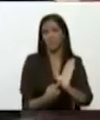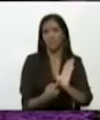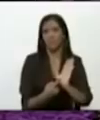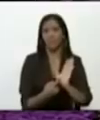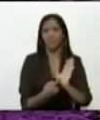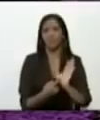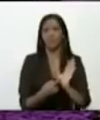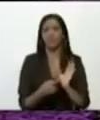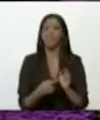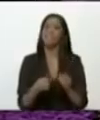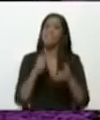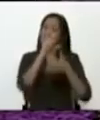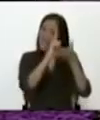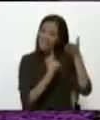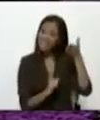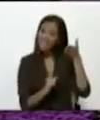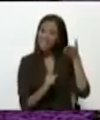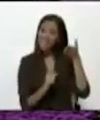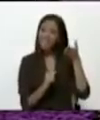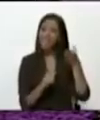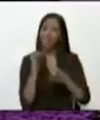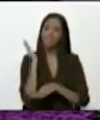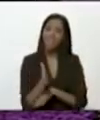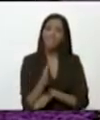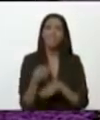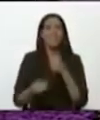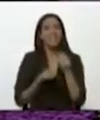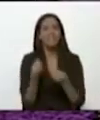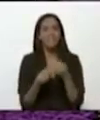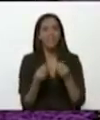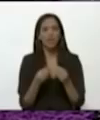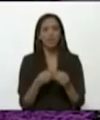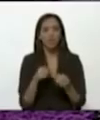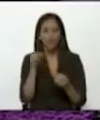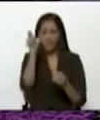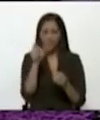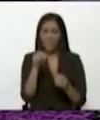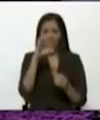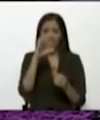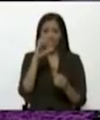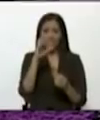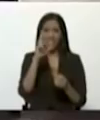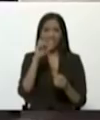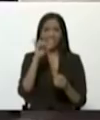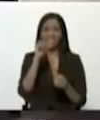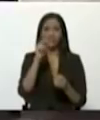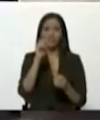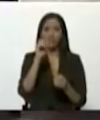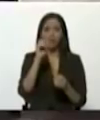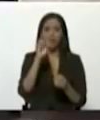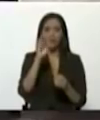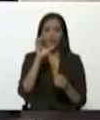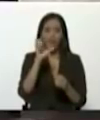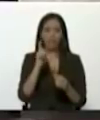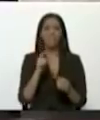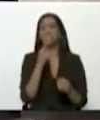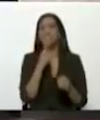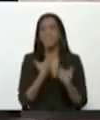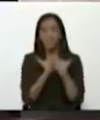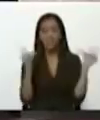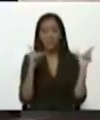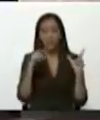de la lista de los sancionados, ¿qué hicieron con Christopher? ¿Y quién fue el que operó? ¿Y quién soltó a Leopoldo